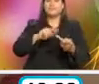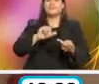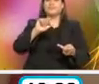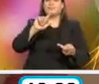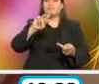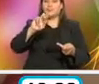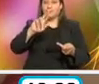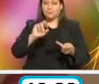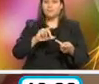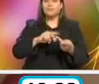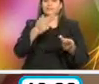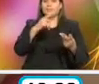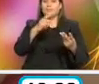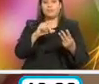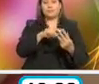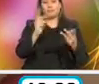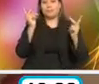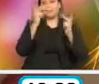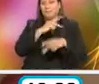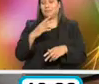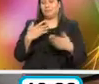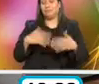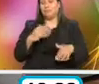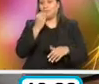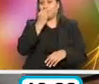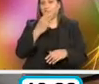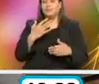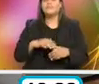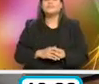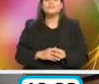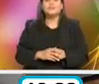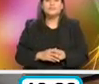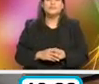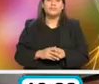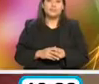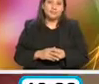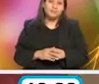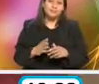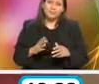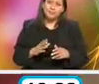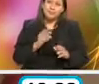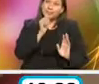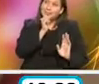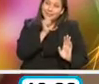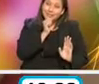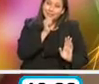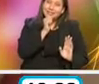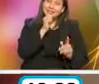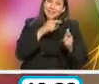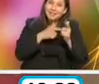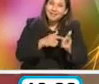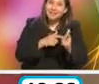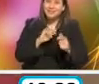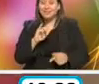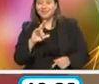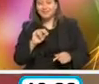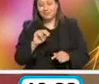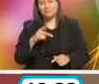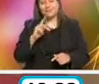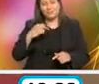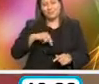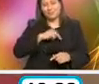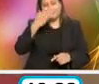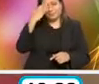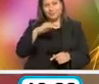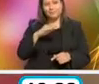Guerrero y Hugo Iriart. Grandes padrinos, son muy buenos padrinos. Entonces, pues todavía no sabemos qué va a seguir, pero lo que sí sabemos es que